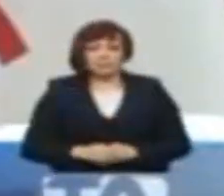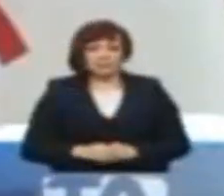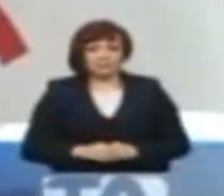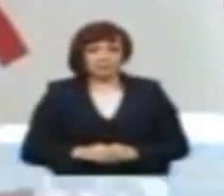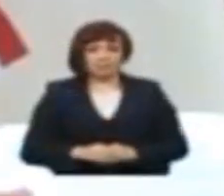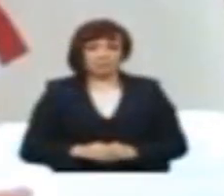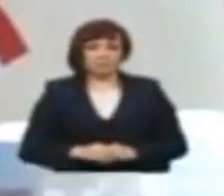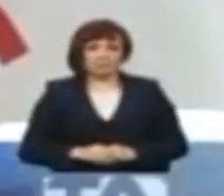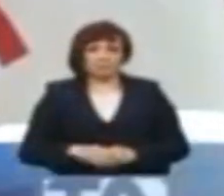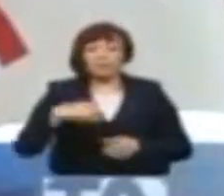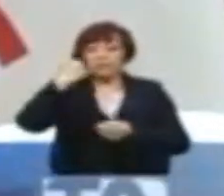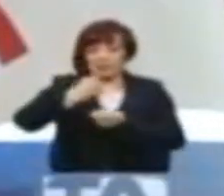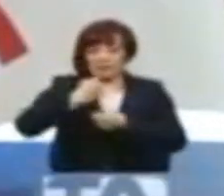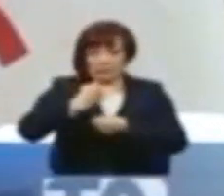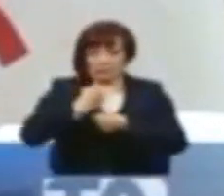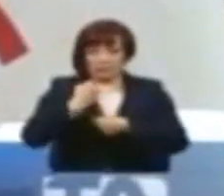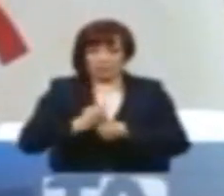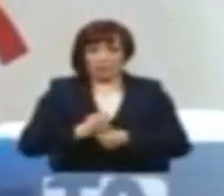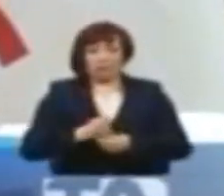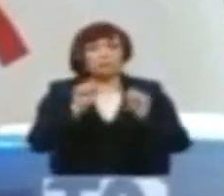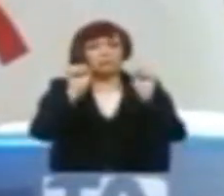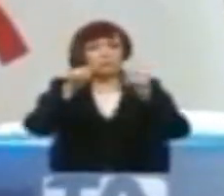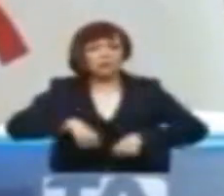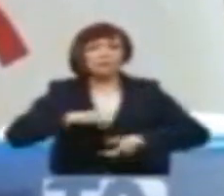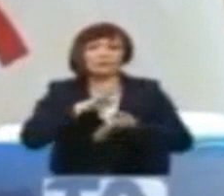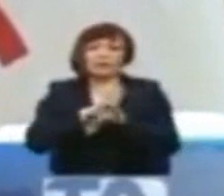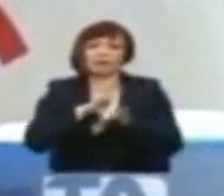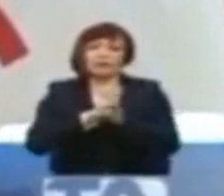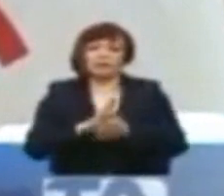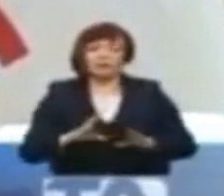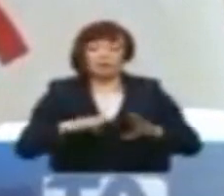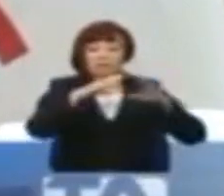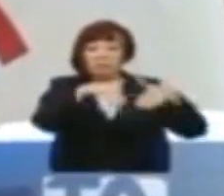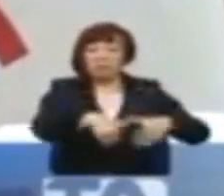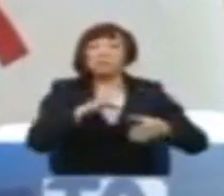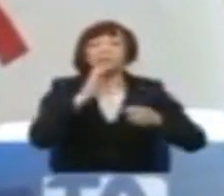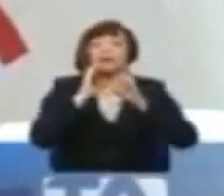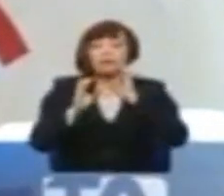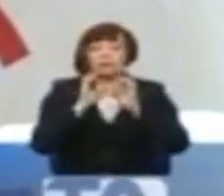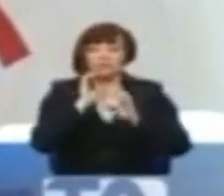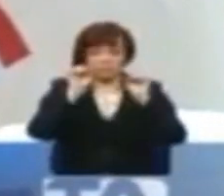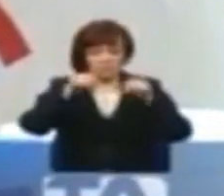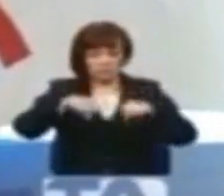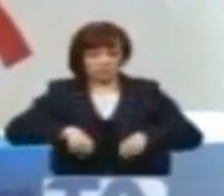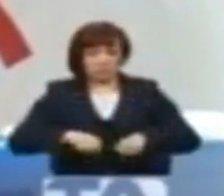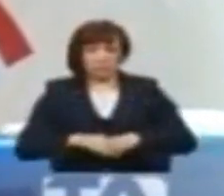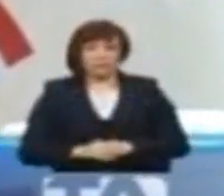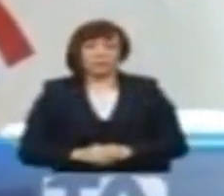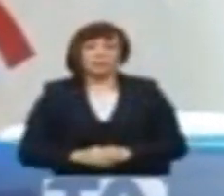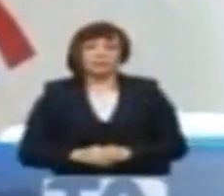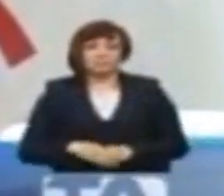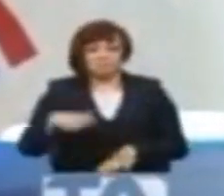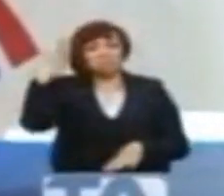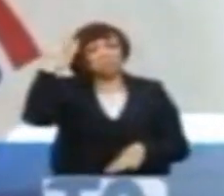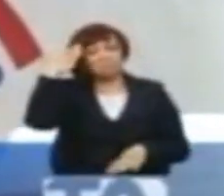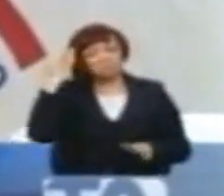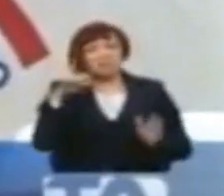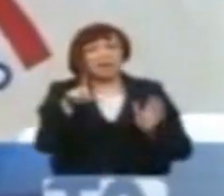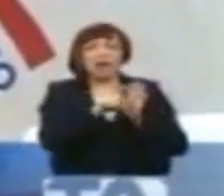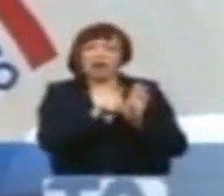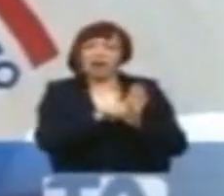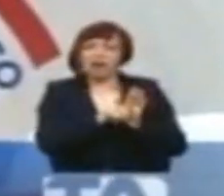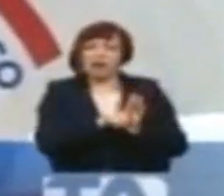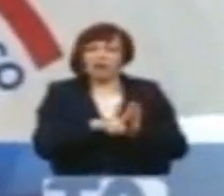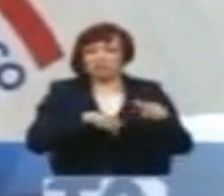Por un trabajo que podía tranquilamente asumir el Departamento de Comunicación en un contexto de una institución pública que